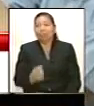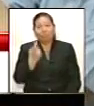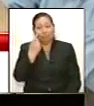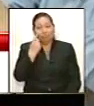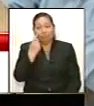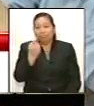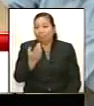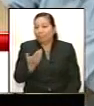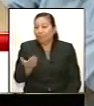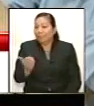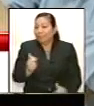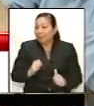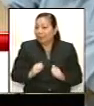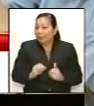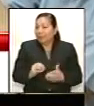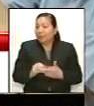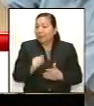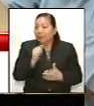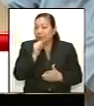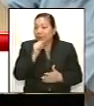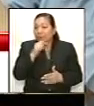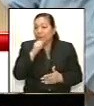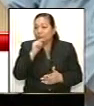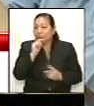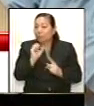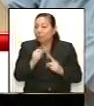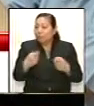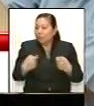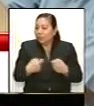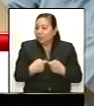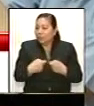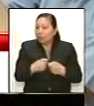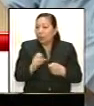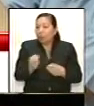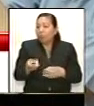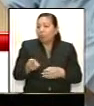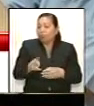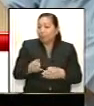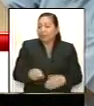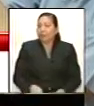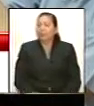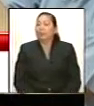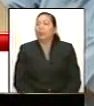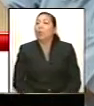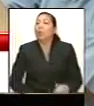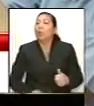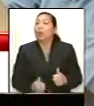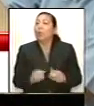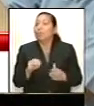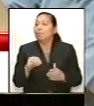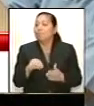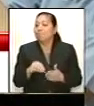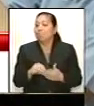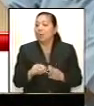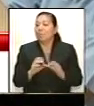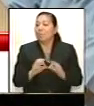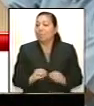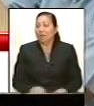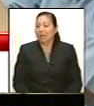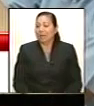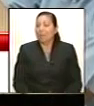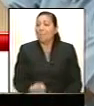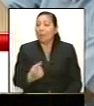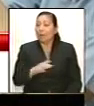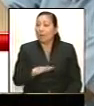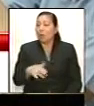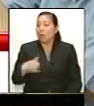cómo activar la privacidad en nuestras redes sociales o nos sobreexponemos, lo cual nos pone en riesgo, ¿no? Sobre todo para